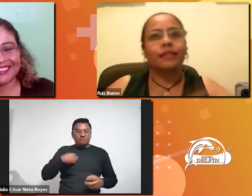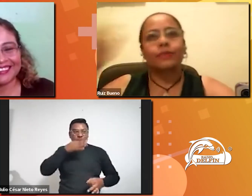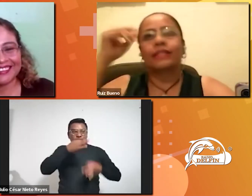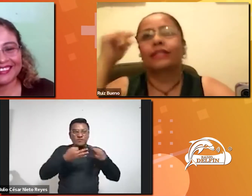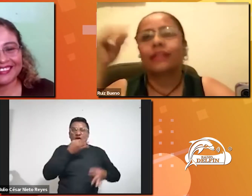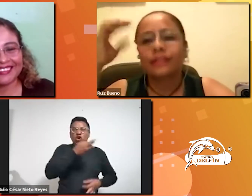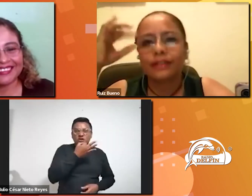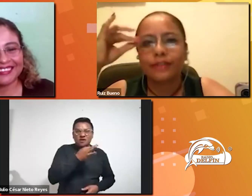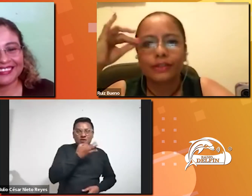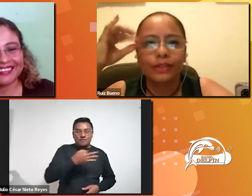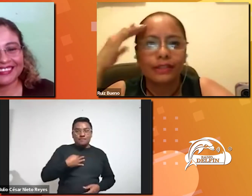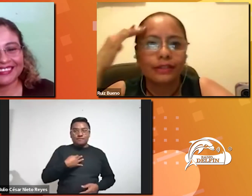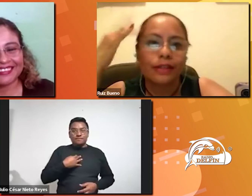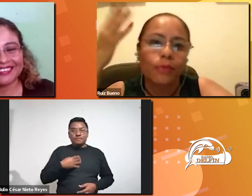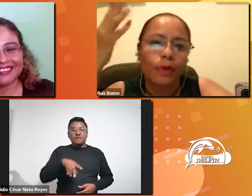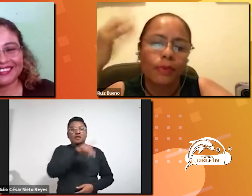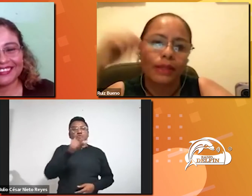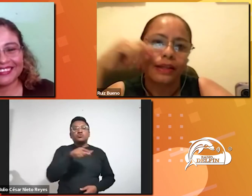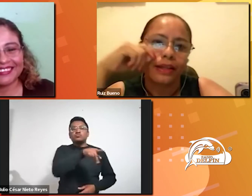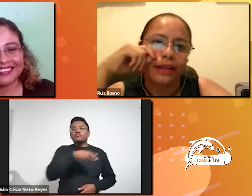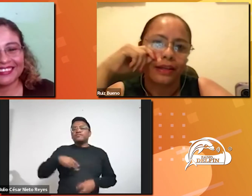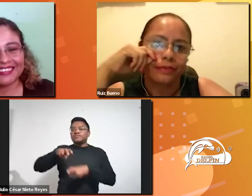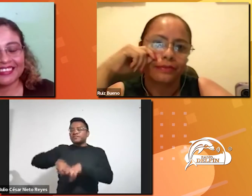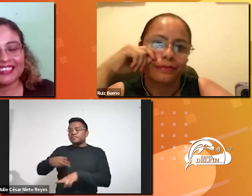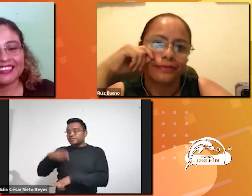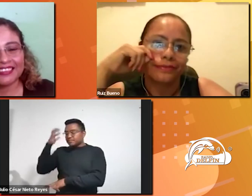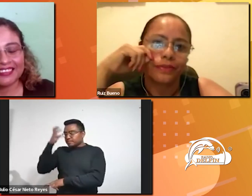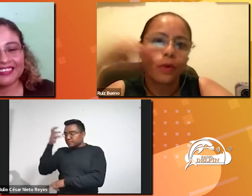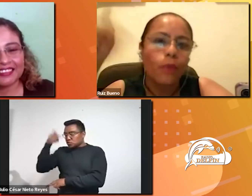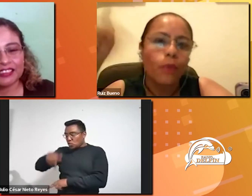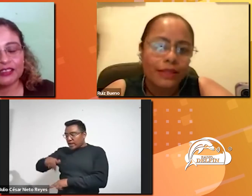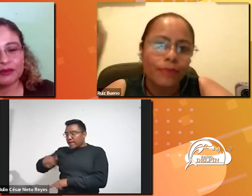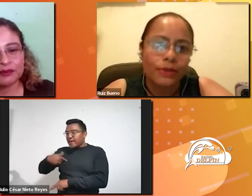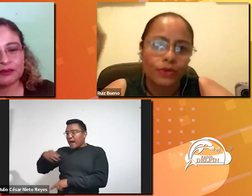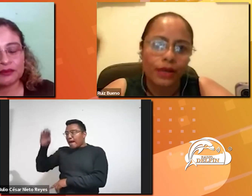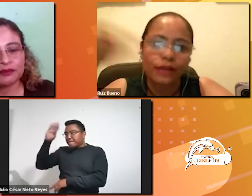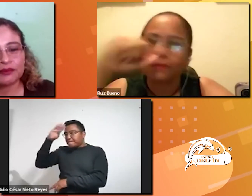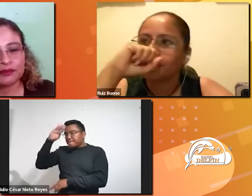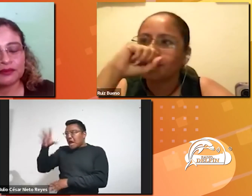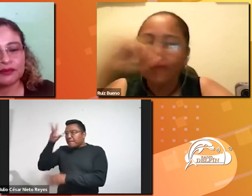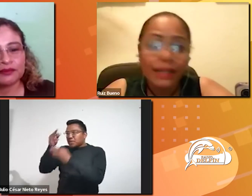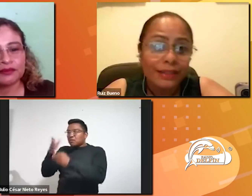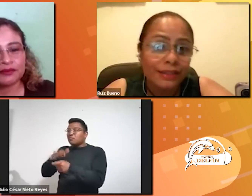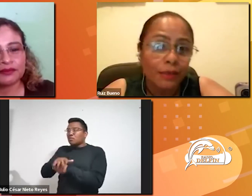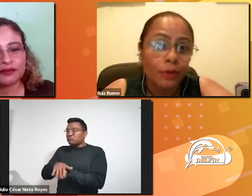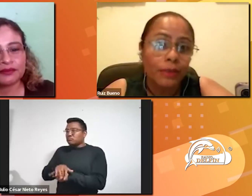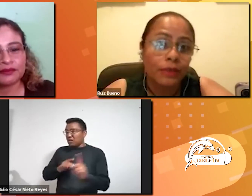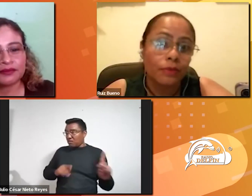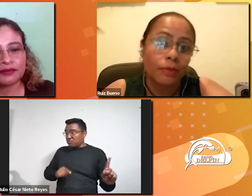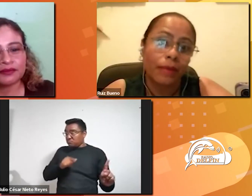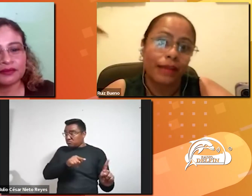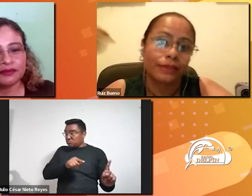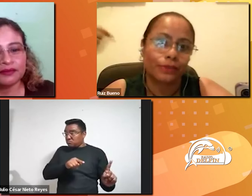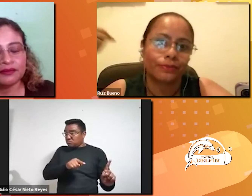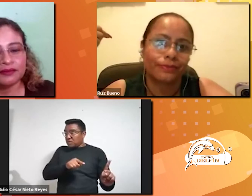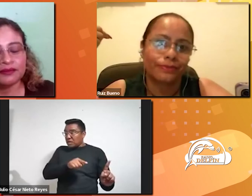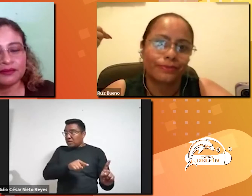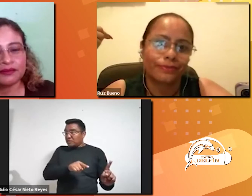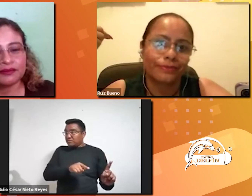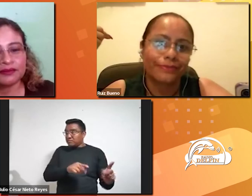Y ya después te sientas y reflexionas y dices, ¿qué puedo aprender de aquí? ¿Cómo esta persona se está volviendo en mi